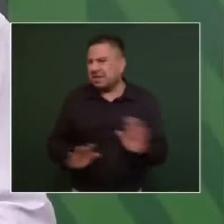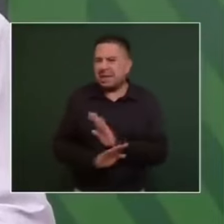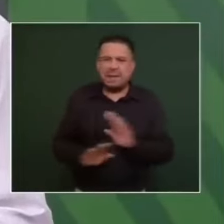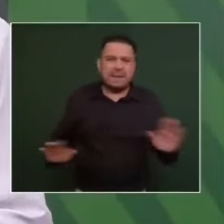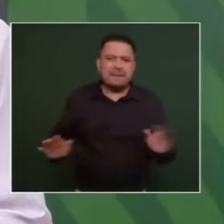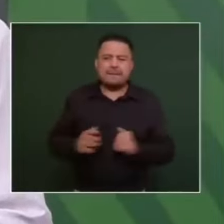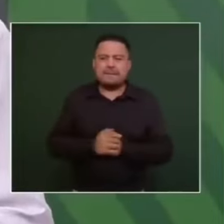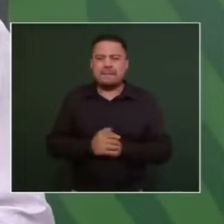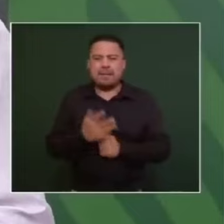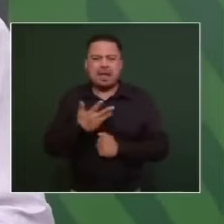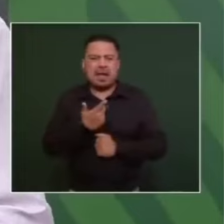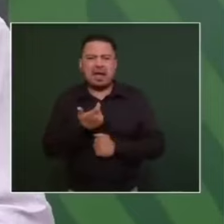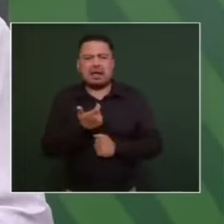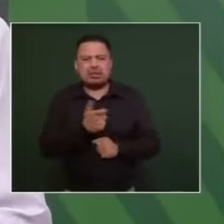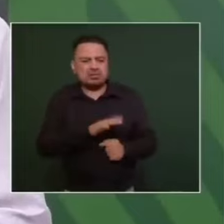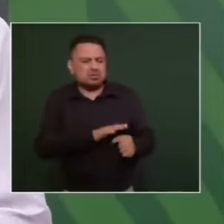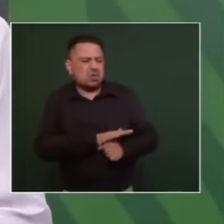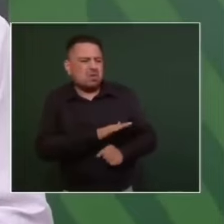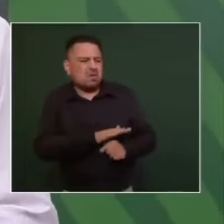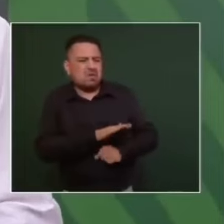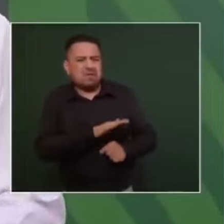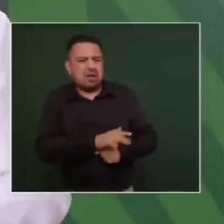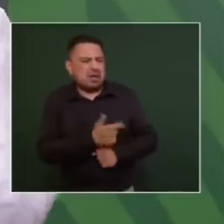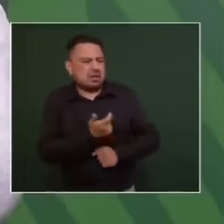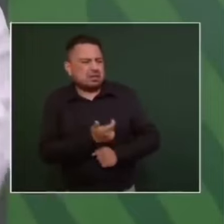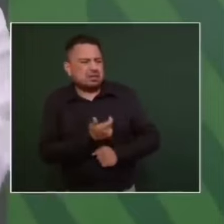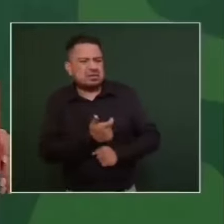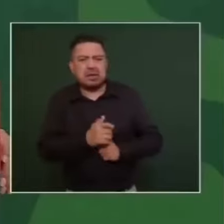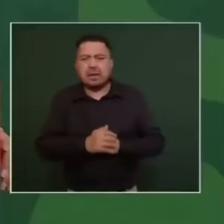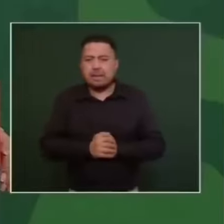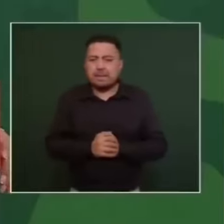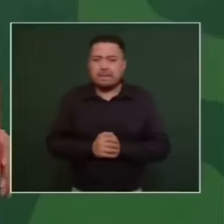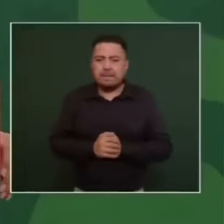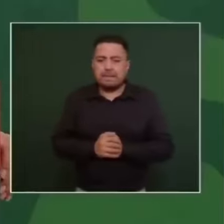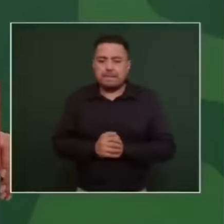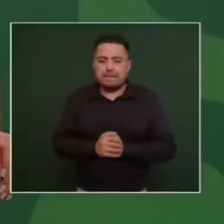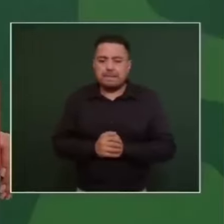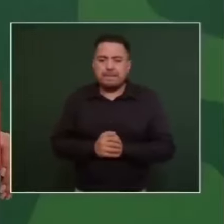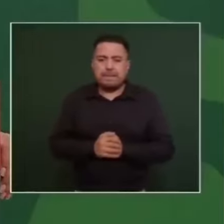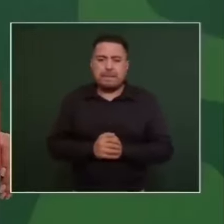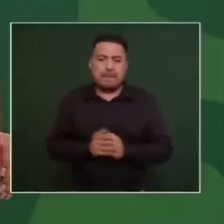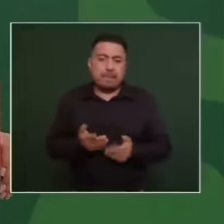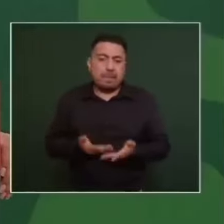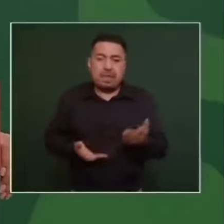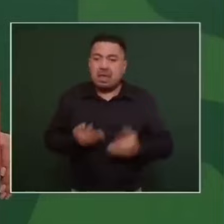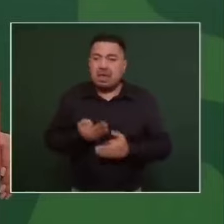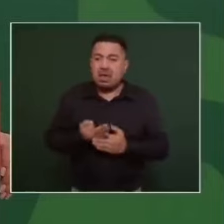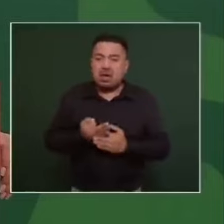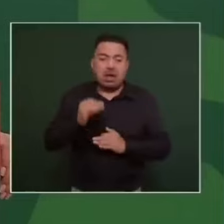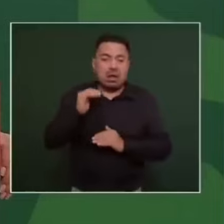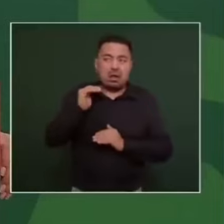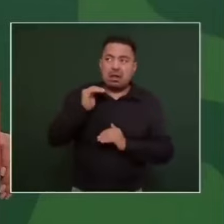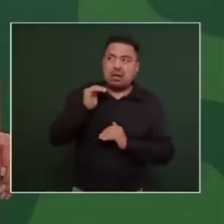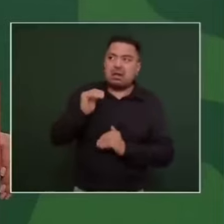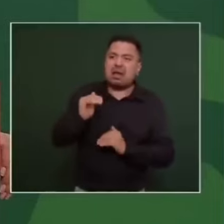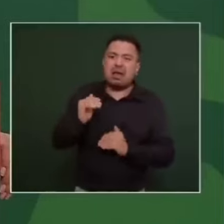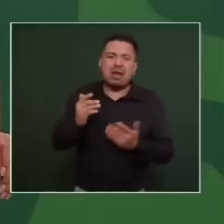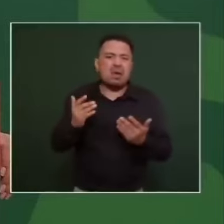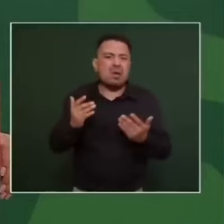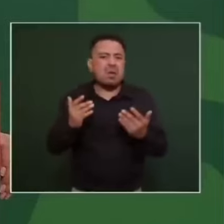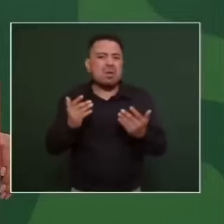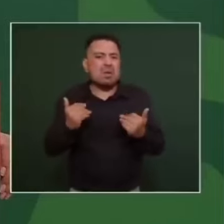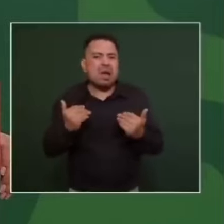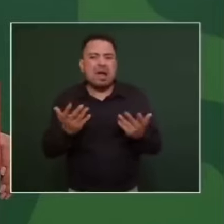Hay recursos suficientes, y en estos casos pues no hay límites, porque si